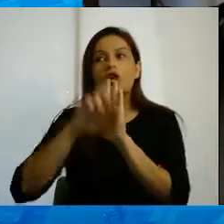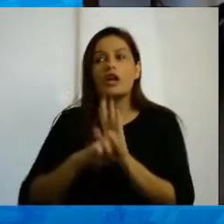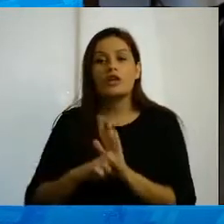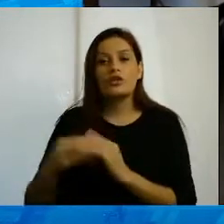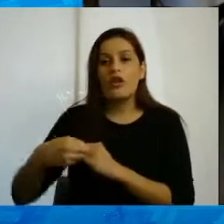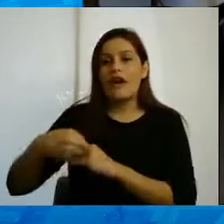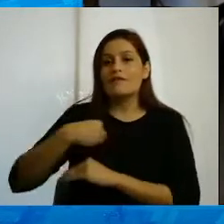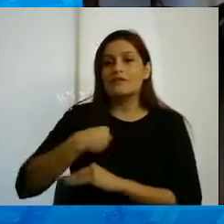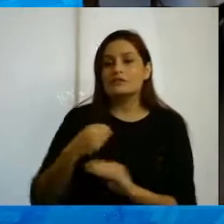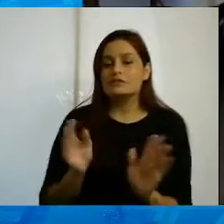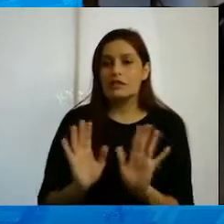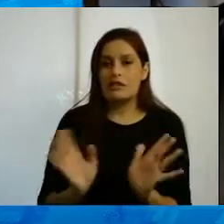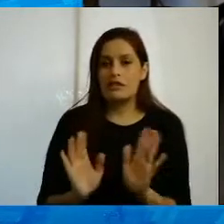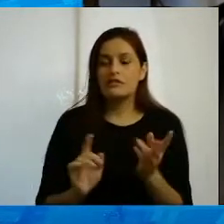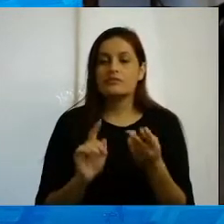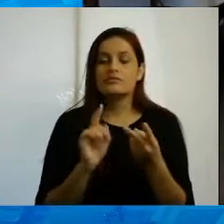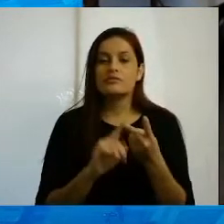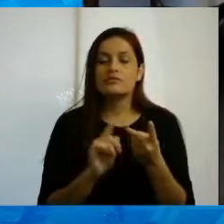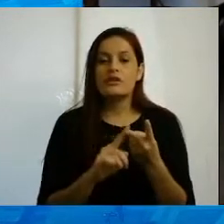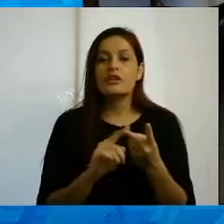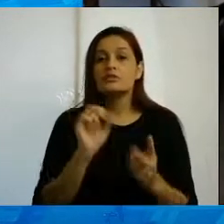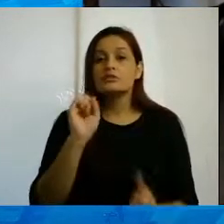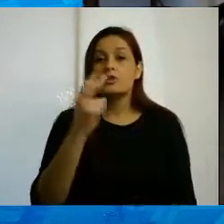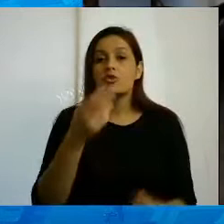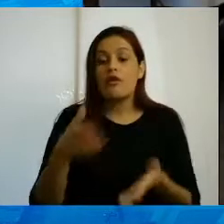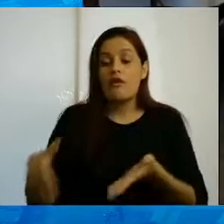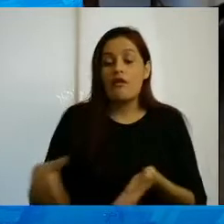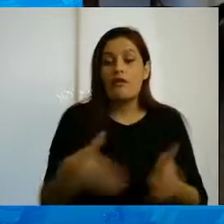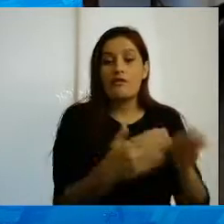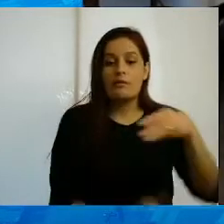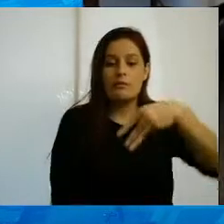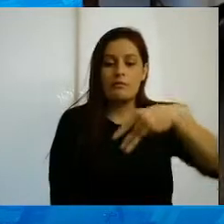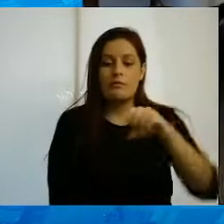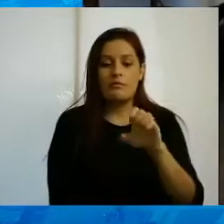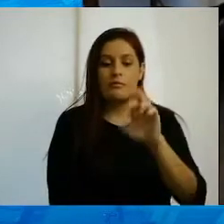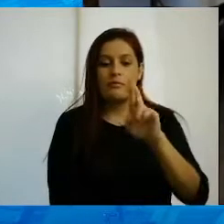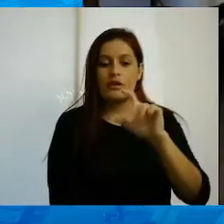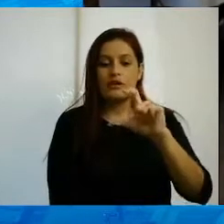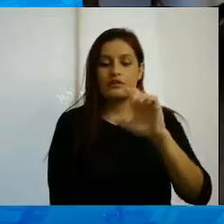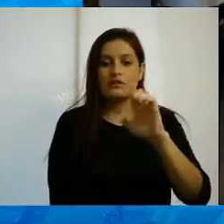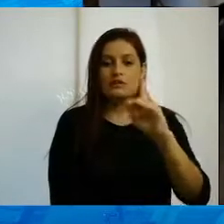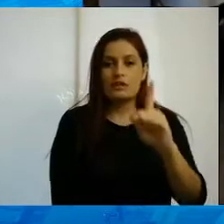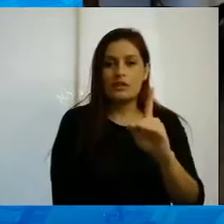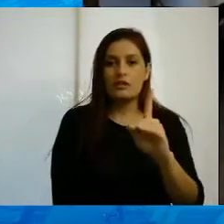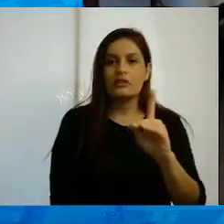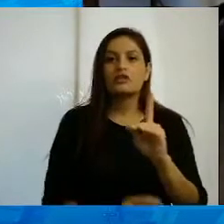nada. Segundo, en la calle Merced con las Torres, al costado de